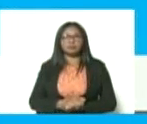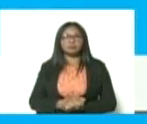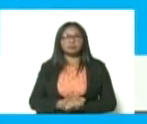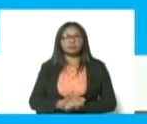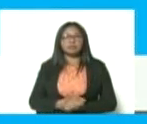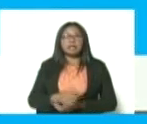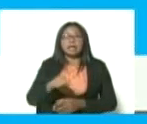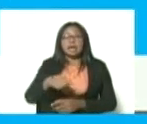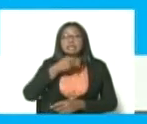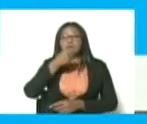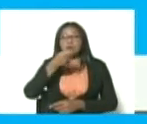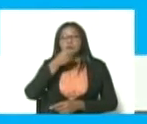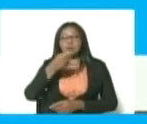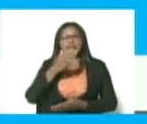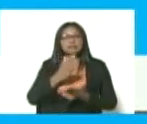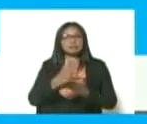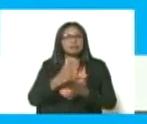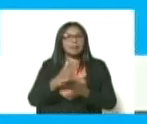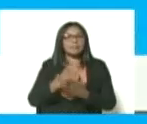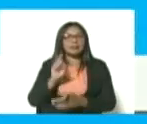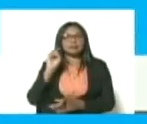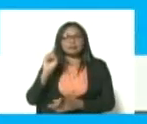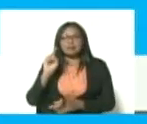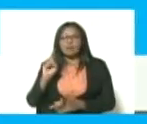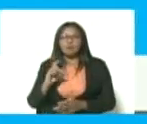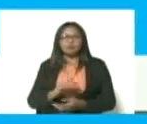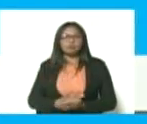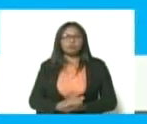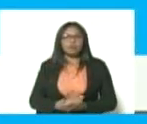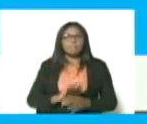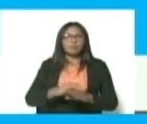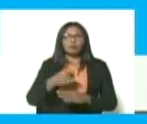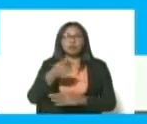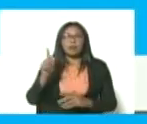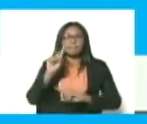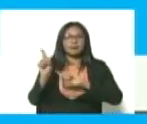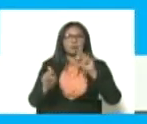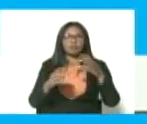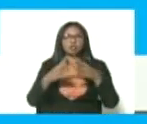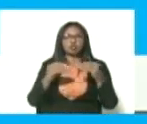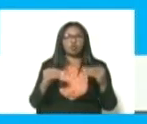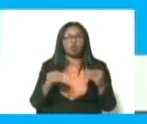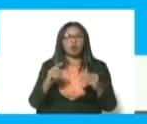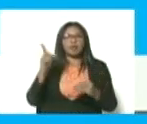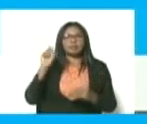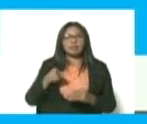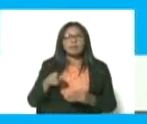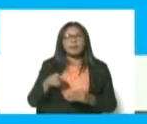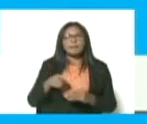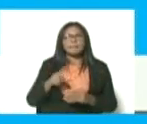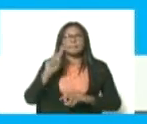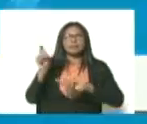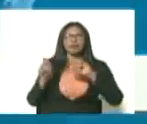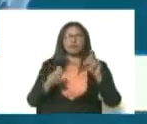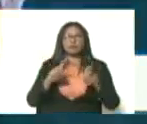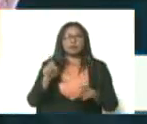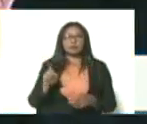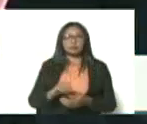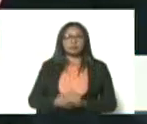Estas ruedas de prensa siempre son muy necesarias para que ustedes pregunten todo lo que tienen que preguntar. Ojalá,